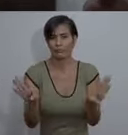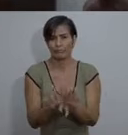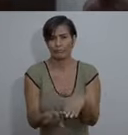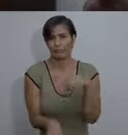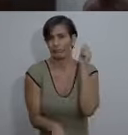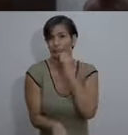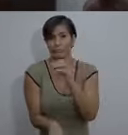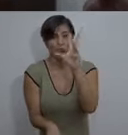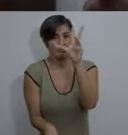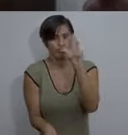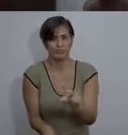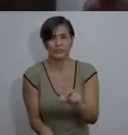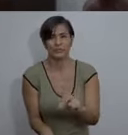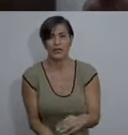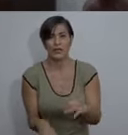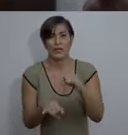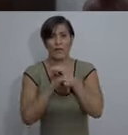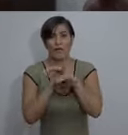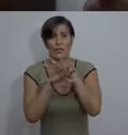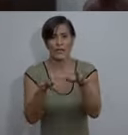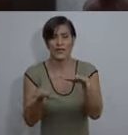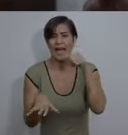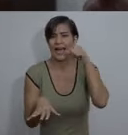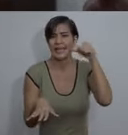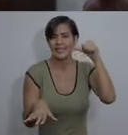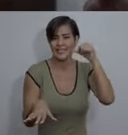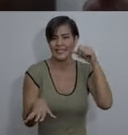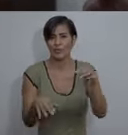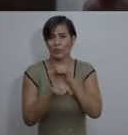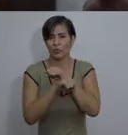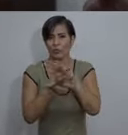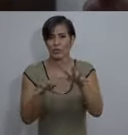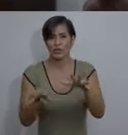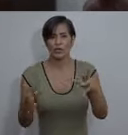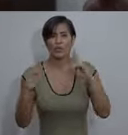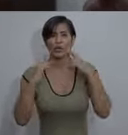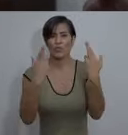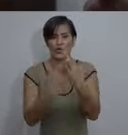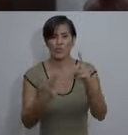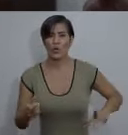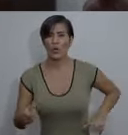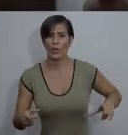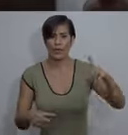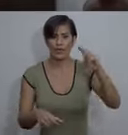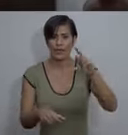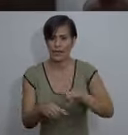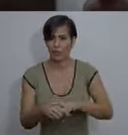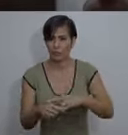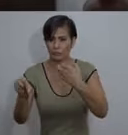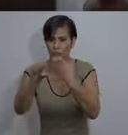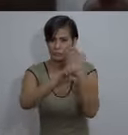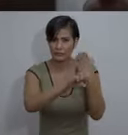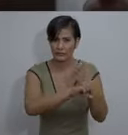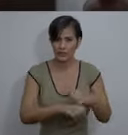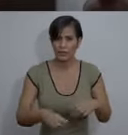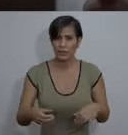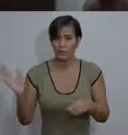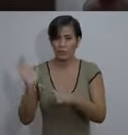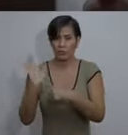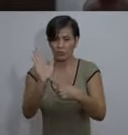permanente es por eso que ayer anunciamos en la reunión regional con gobernadores que cada quien presentará una estrategia